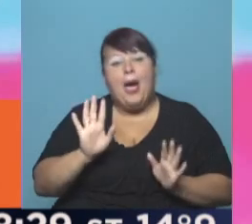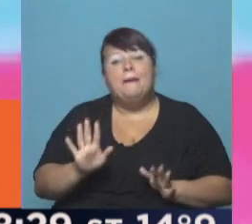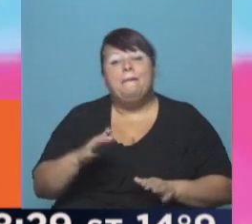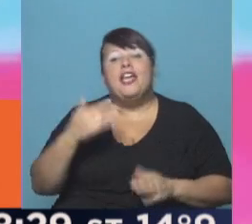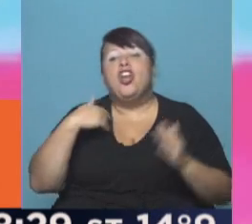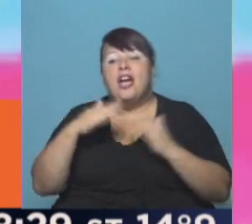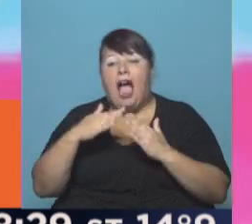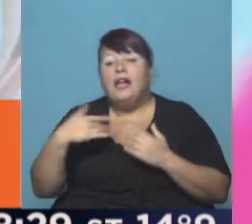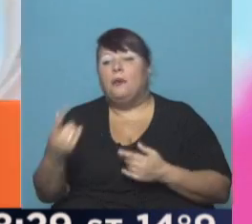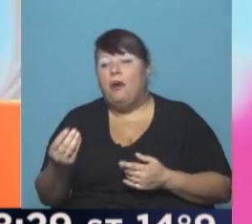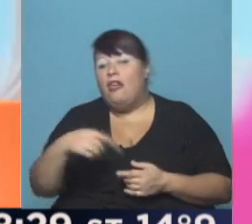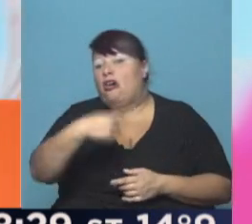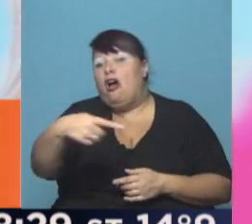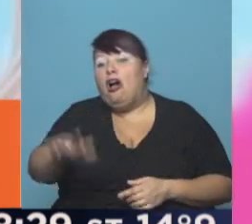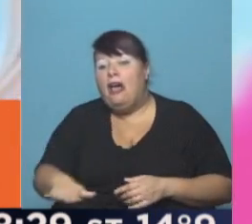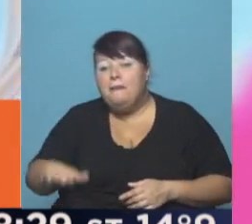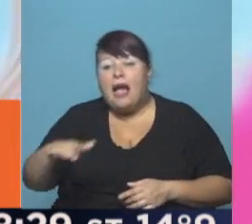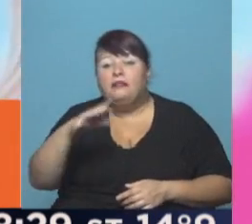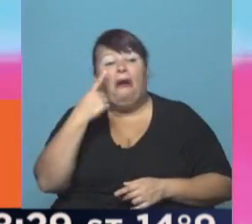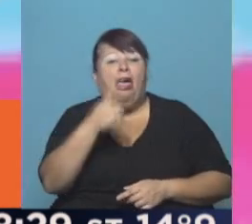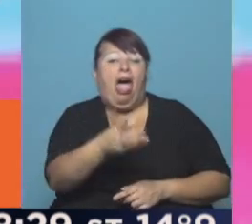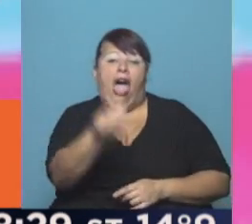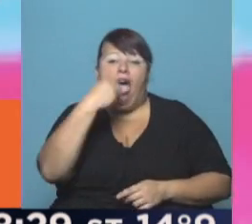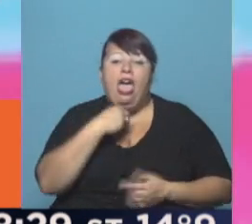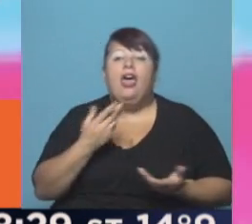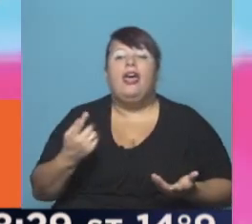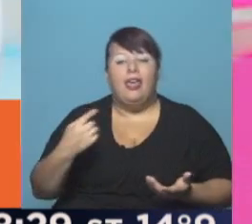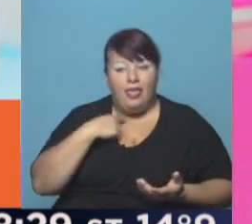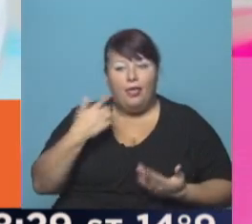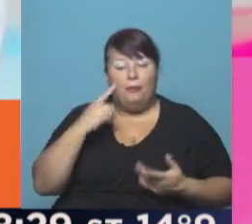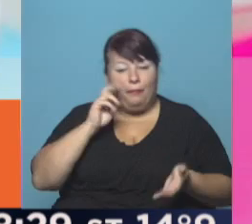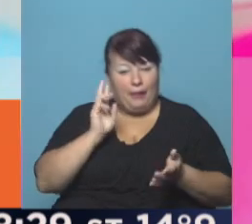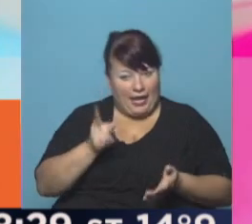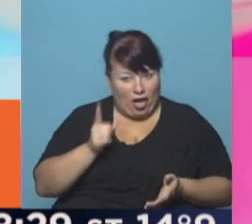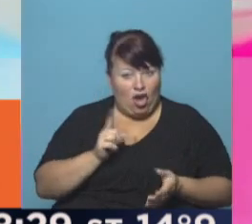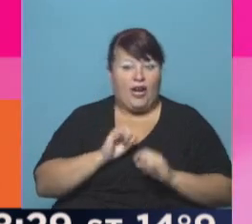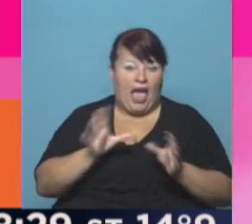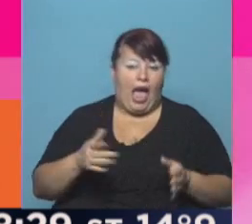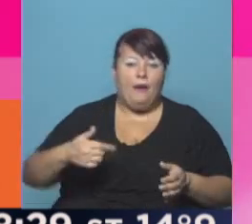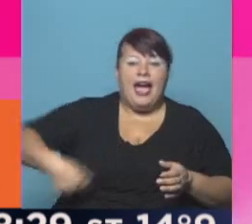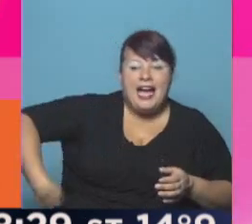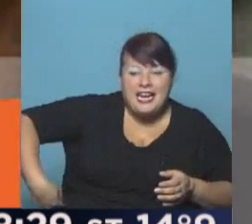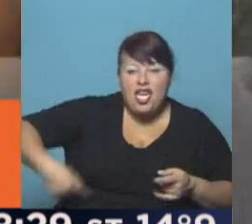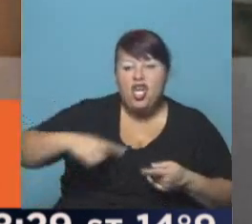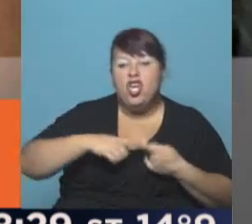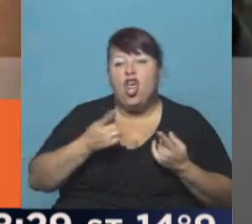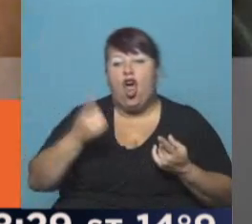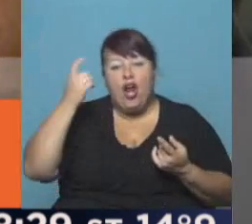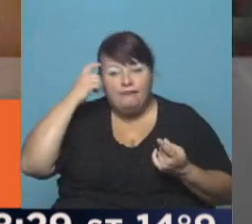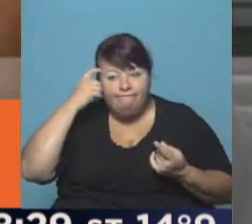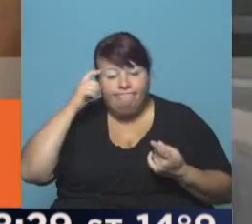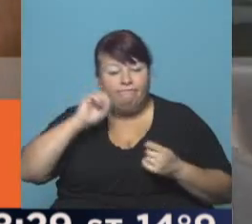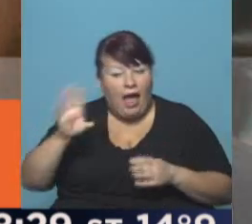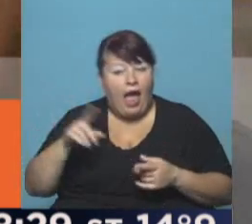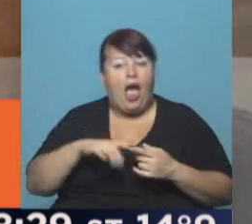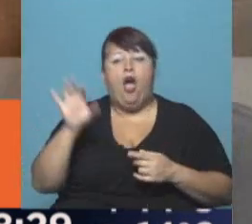estar en la casa puede ser ingerido por cualquier chico más chico, y puede producir consecuencias severas, tanto renales, como